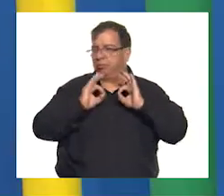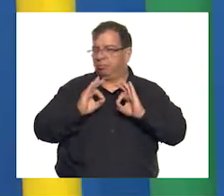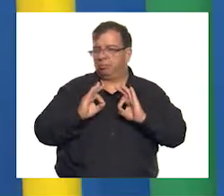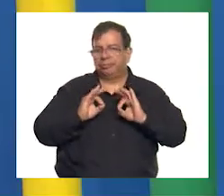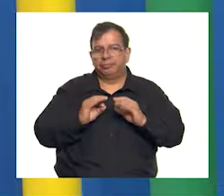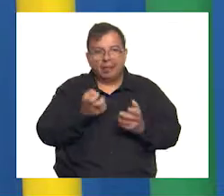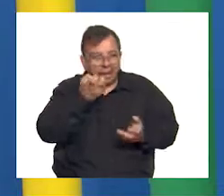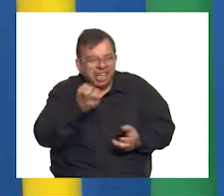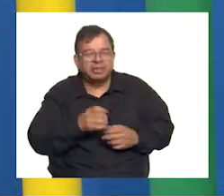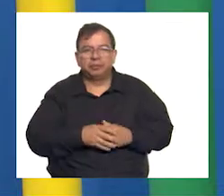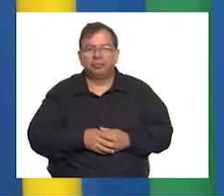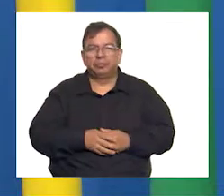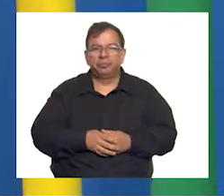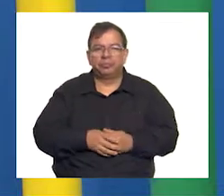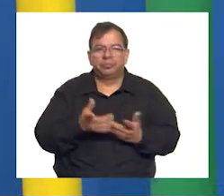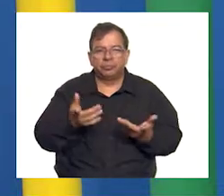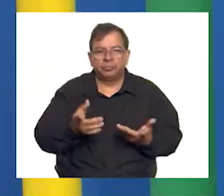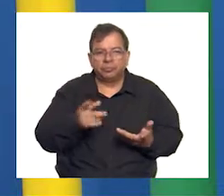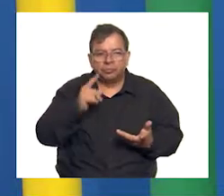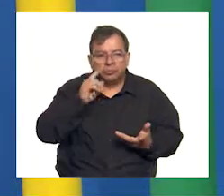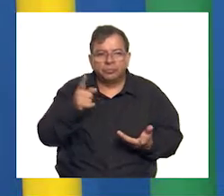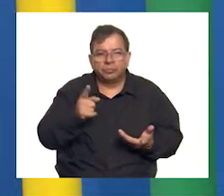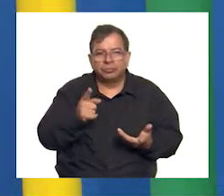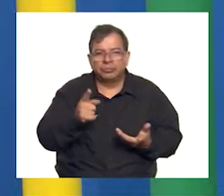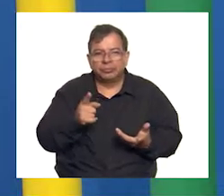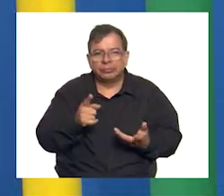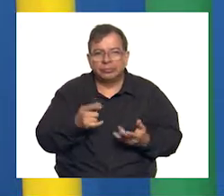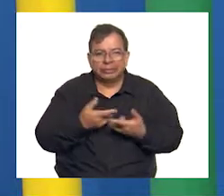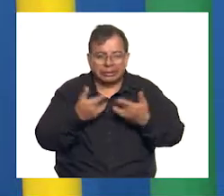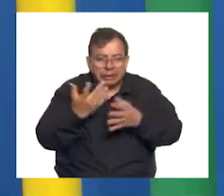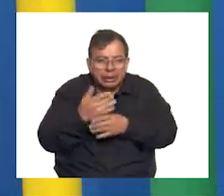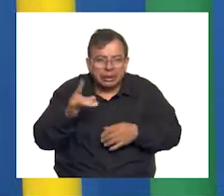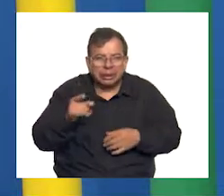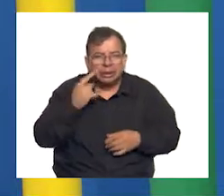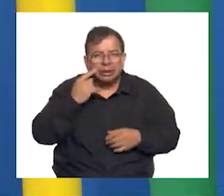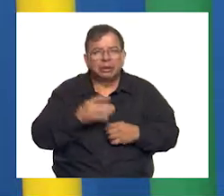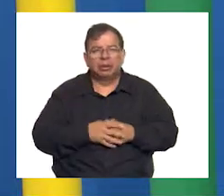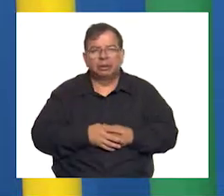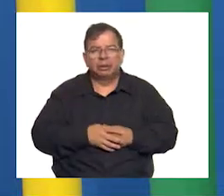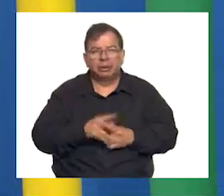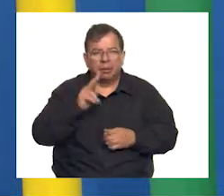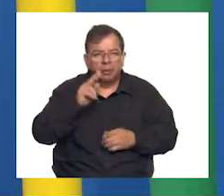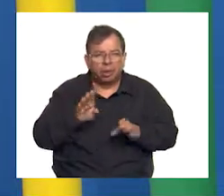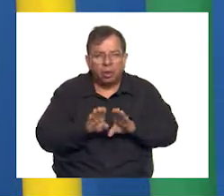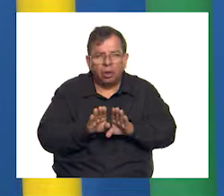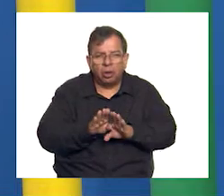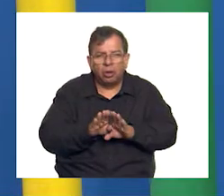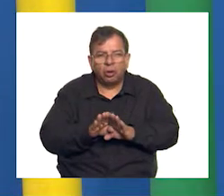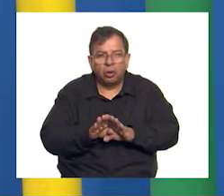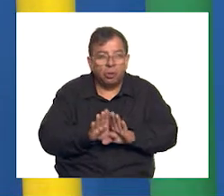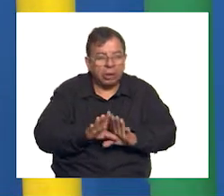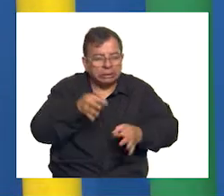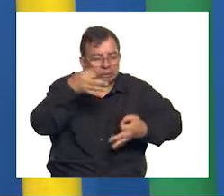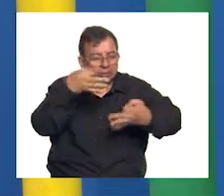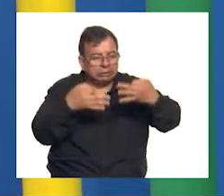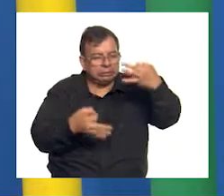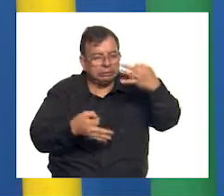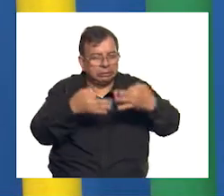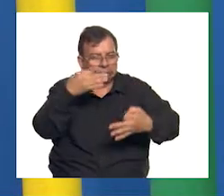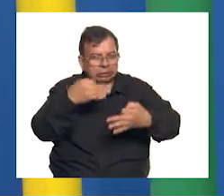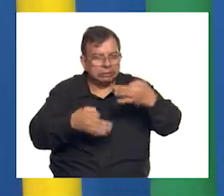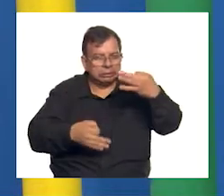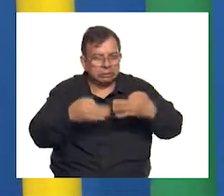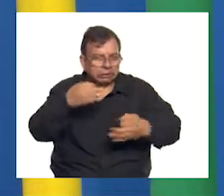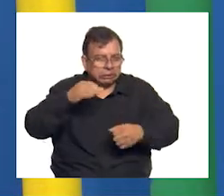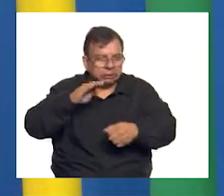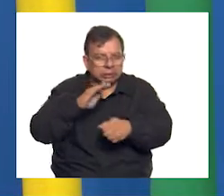Exacto. Y eso podemos verlo muy claramente en la leyenda. También puedes ver que se menciona al Tribunal del Santo Oficio, el